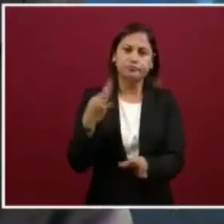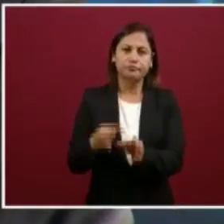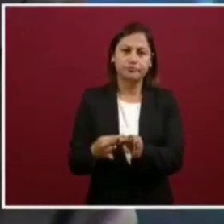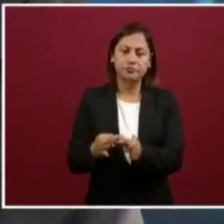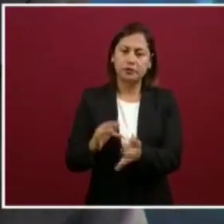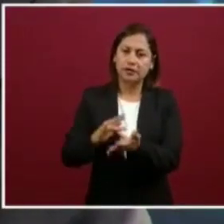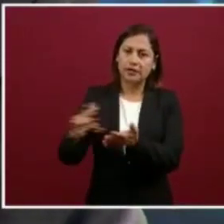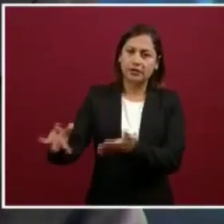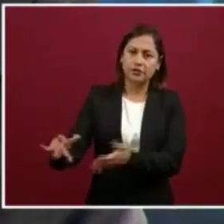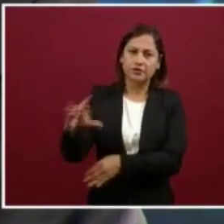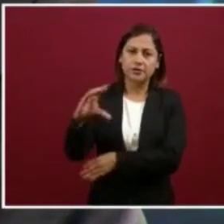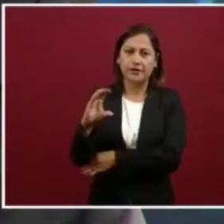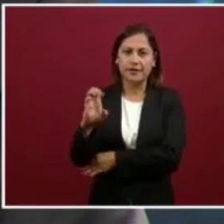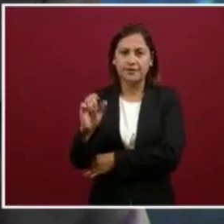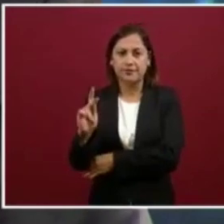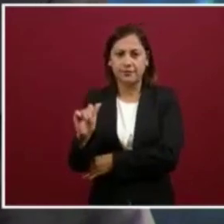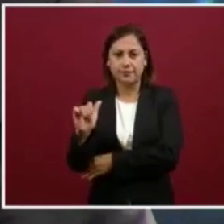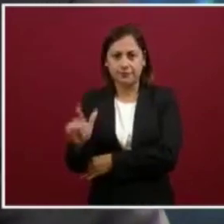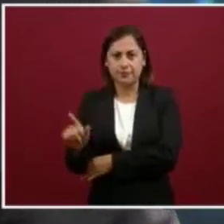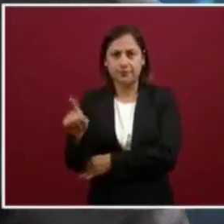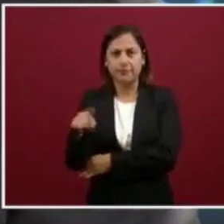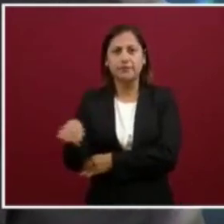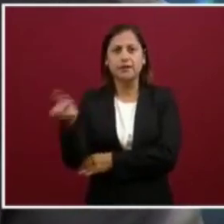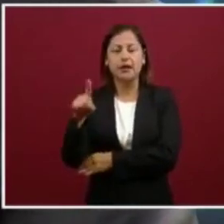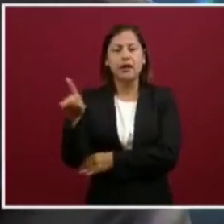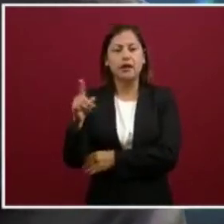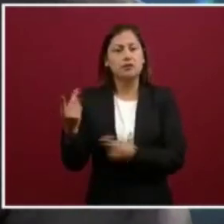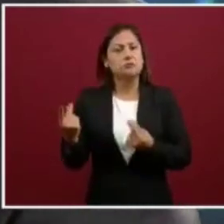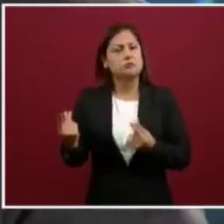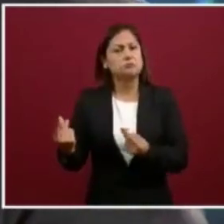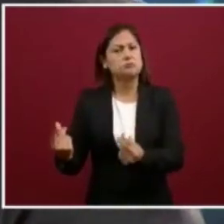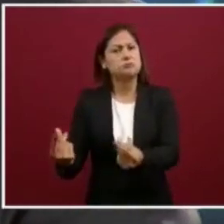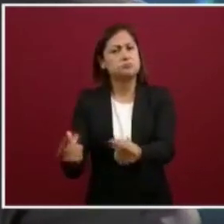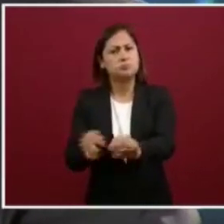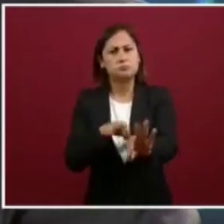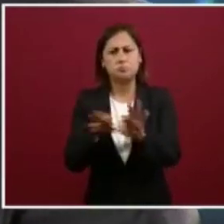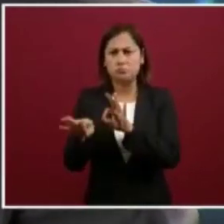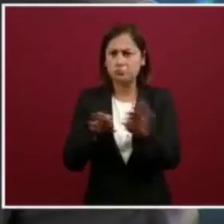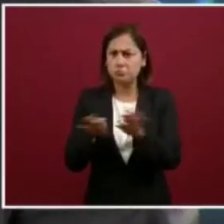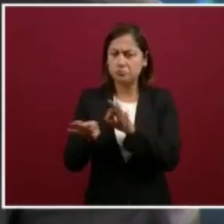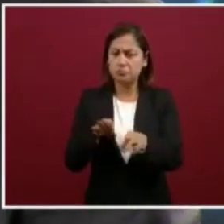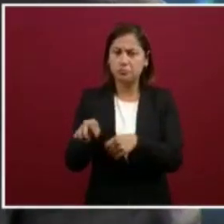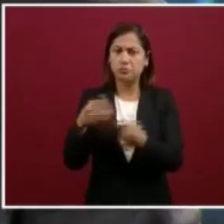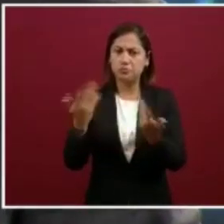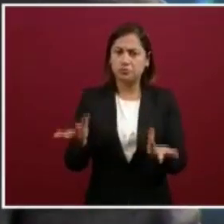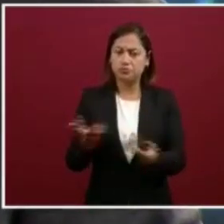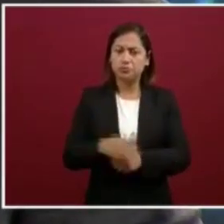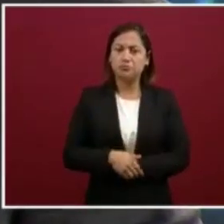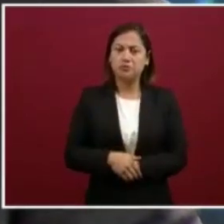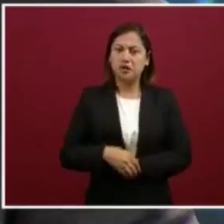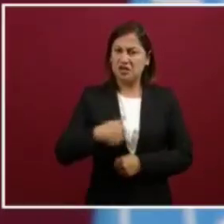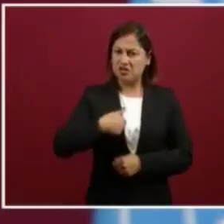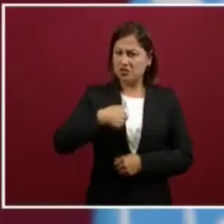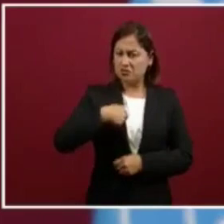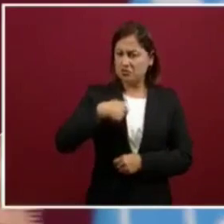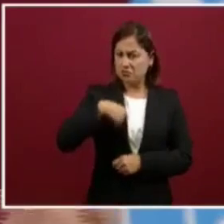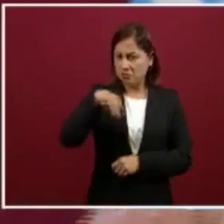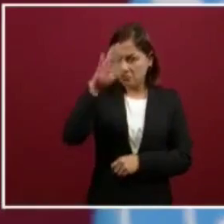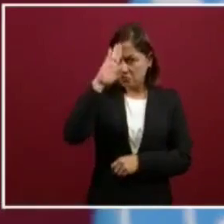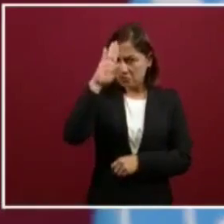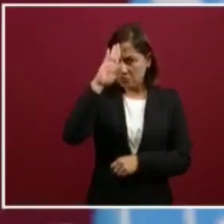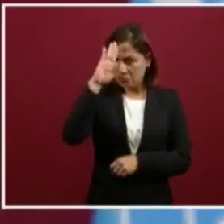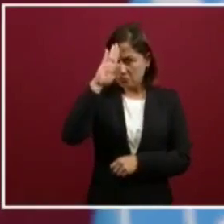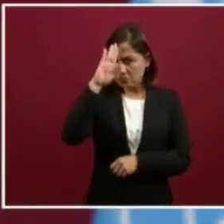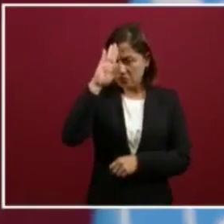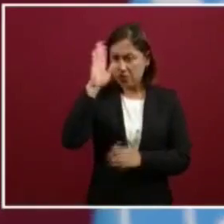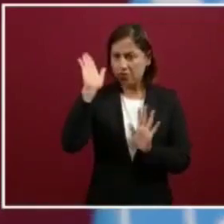CEPAL la prontitud, el tiempo récord con el que se ha elaborado este documento, y yo diría, para darle ya el